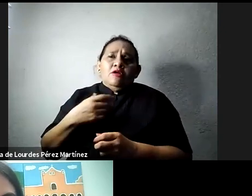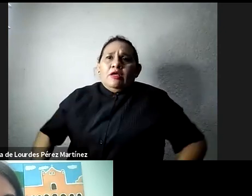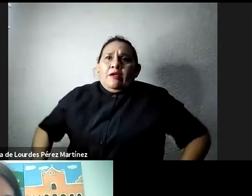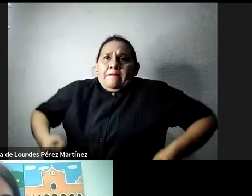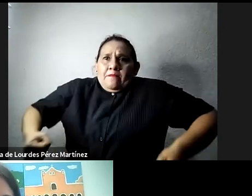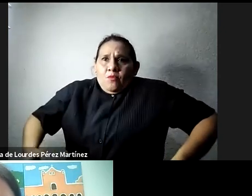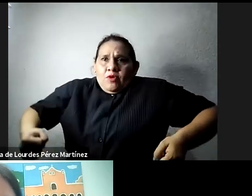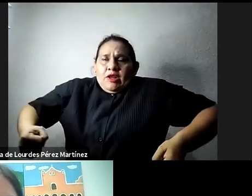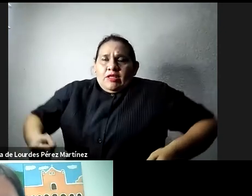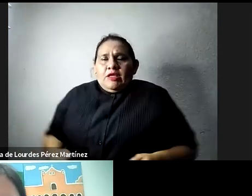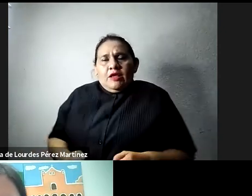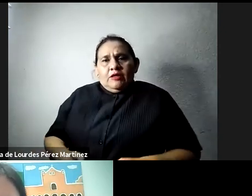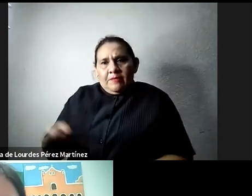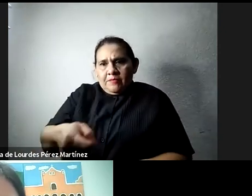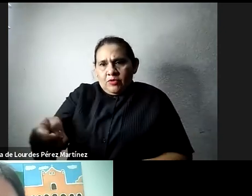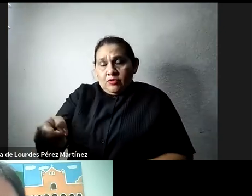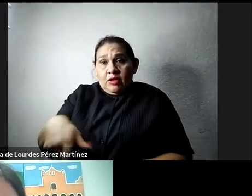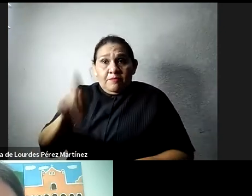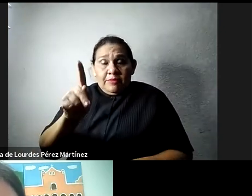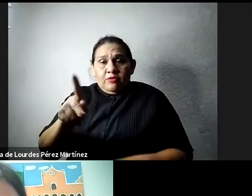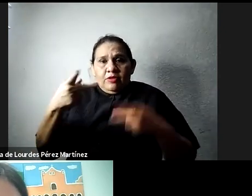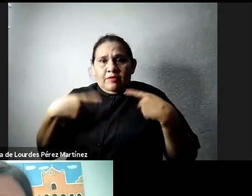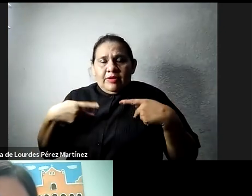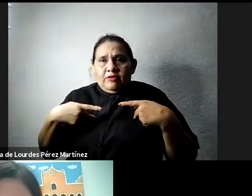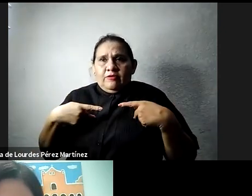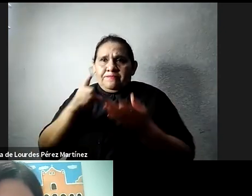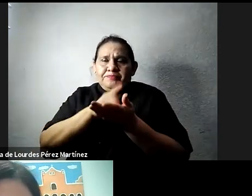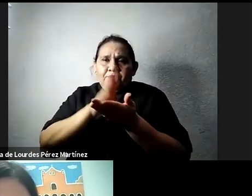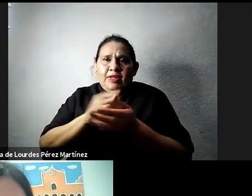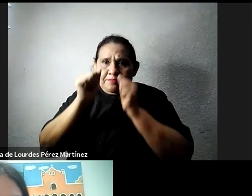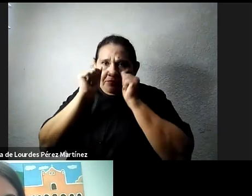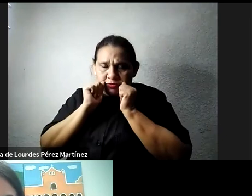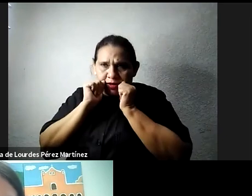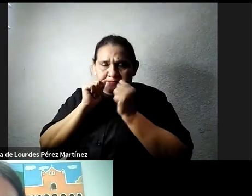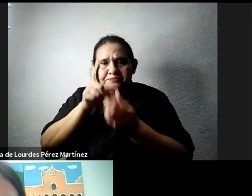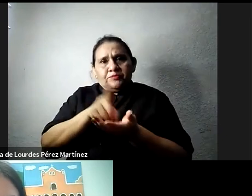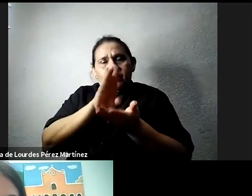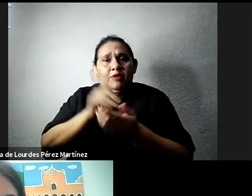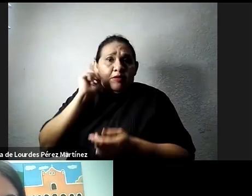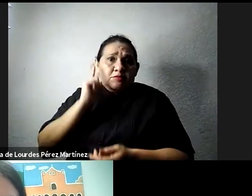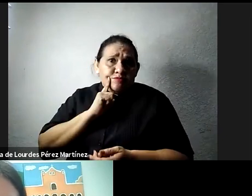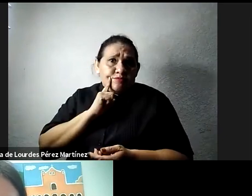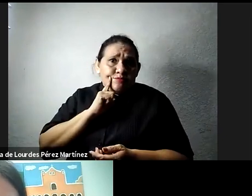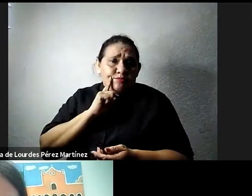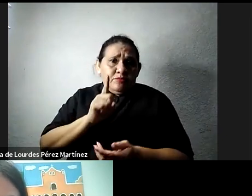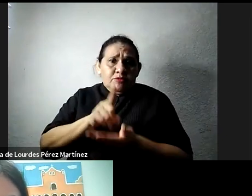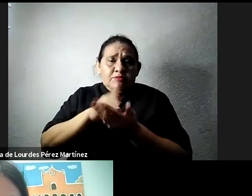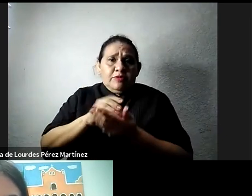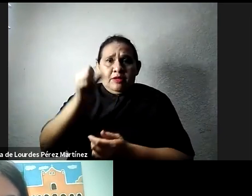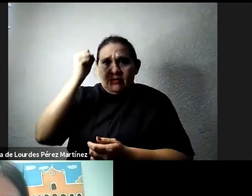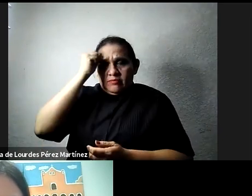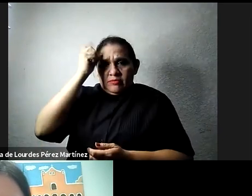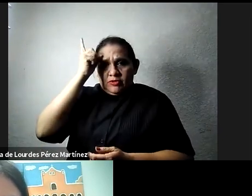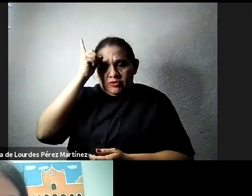bastones o andadores, pero también de las personas con discapacidad visual, discapacidad auditiva, discapacidad intelectual y psicosocial,